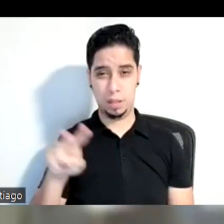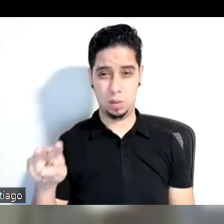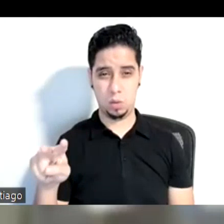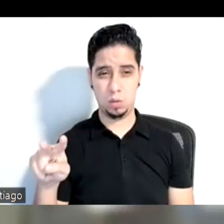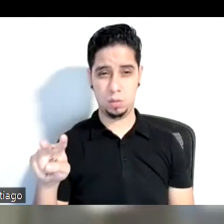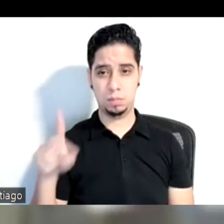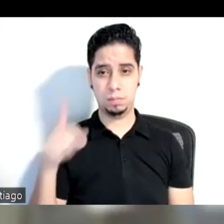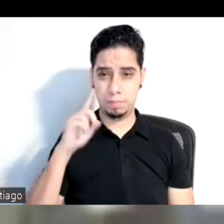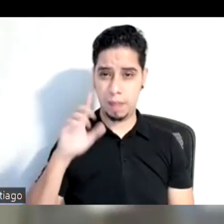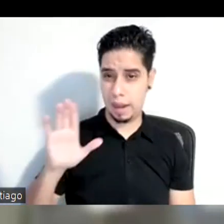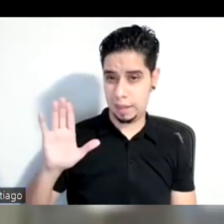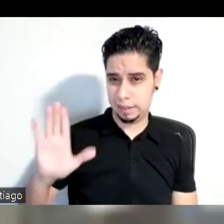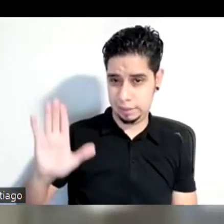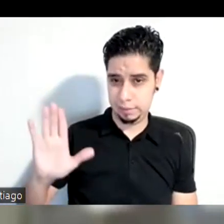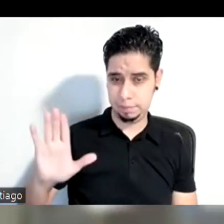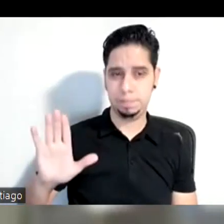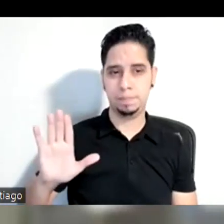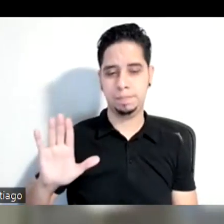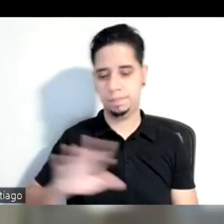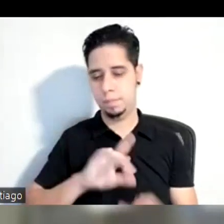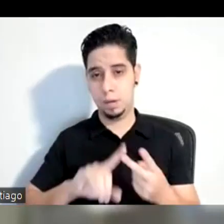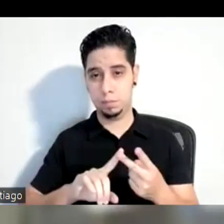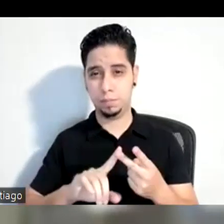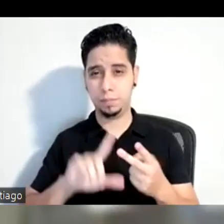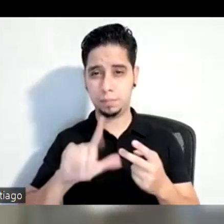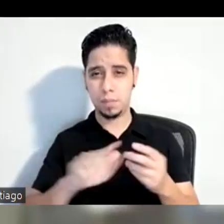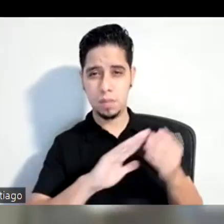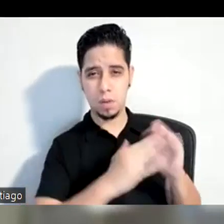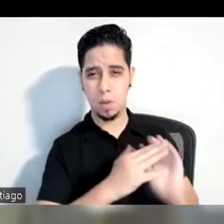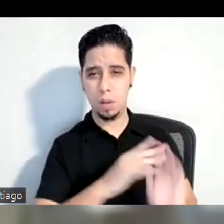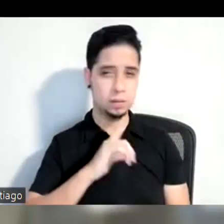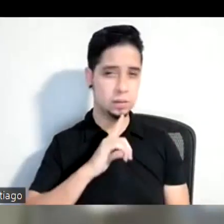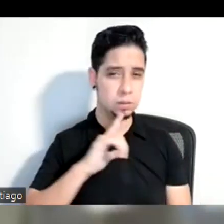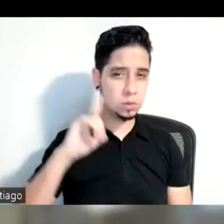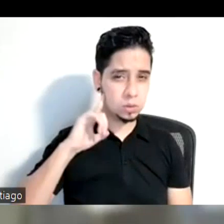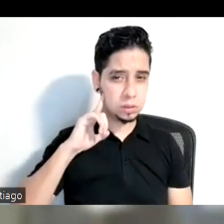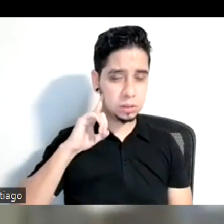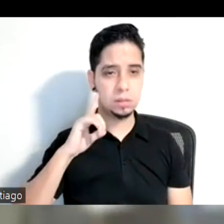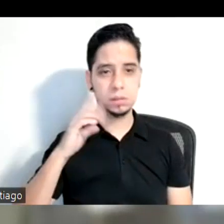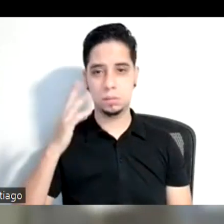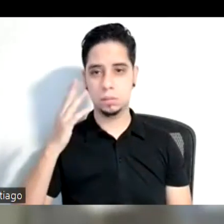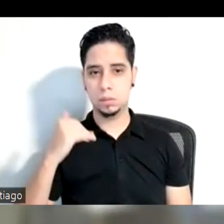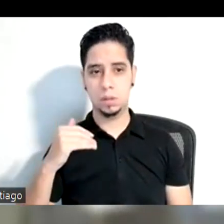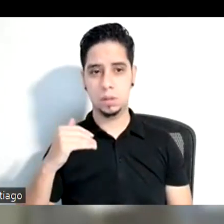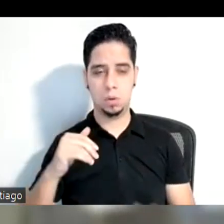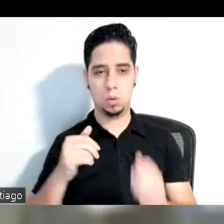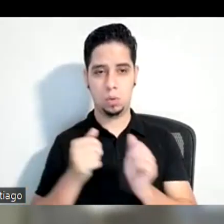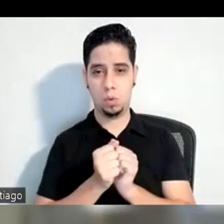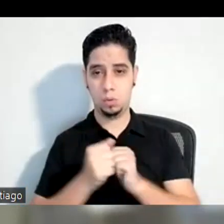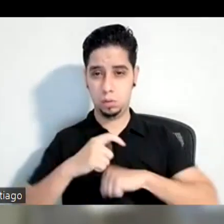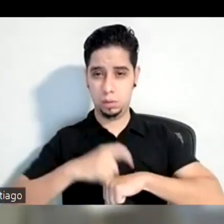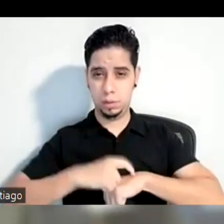para ti primero y después para, ¿verdad?, la comunidad sorda? Porque pues como se ha ido, ¿verdad?, soltando la cuestión